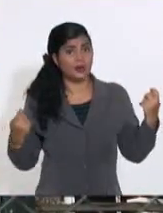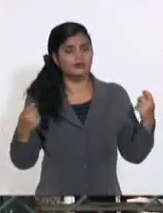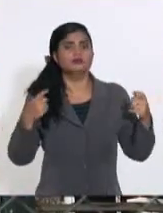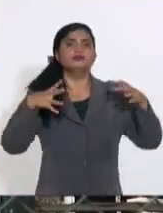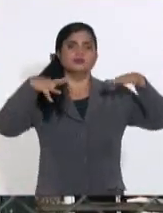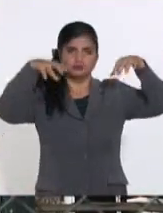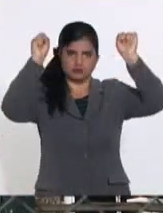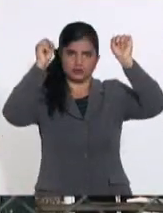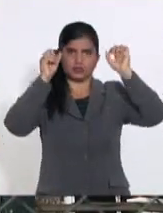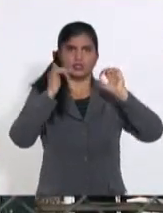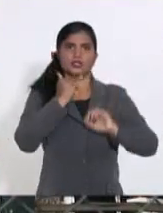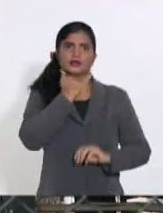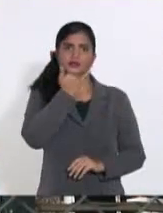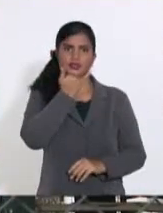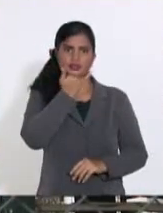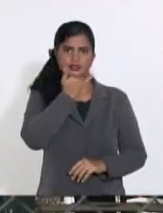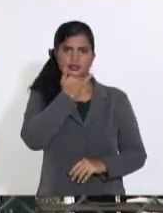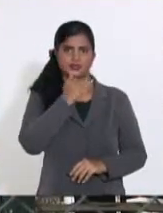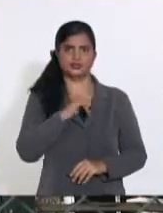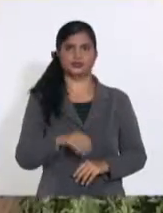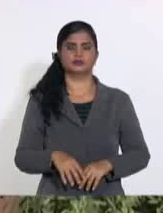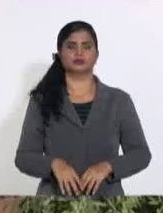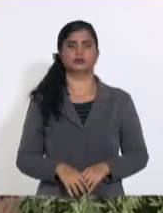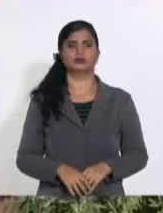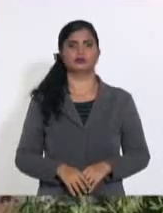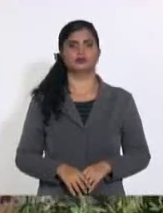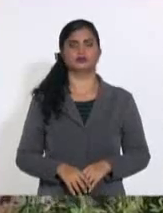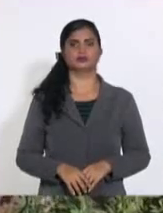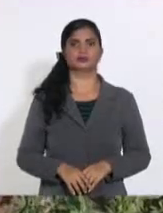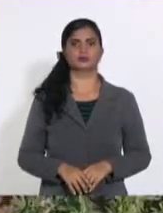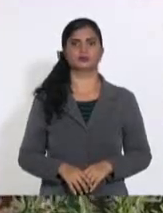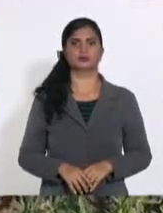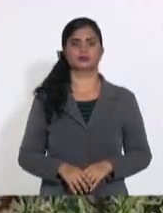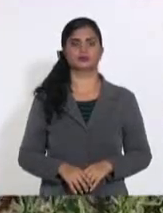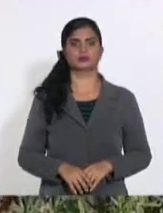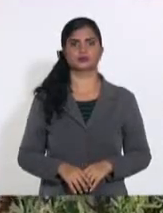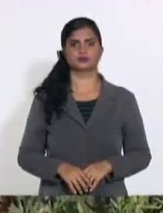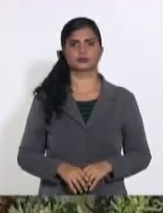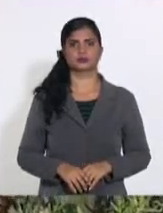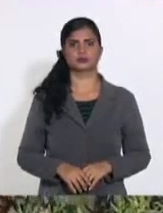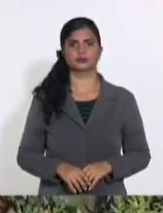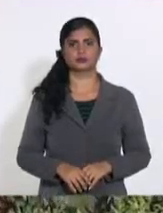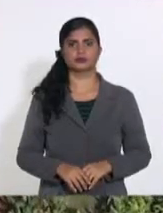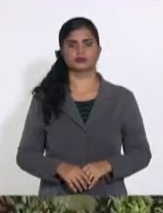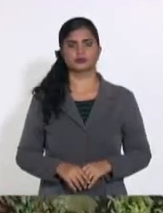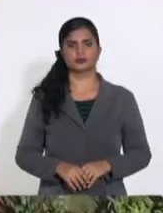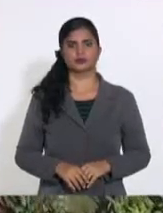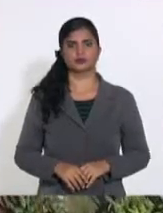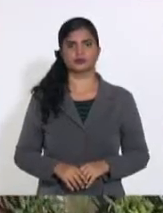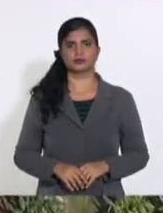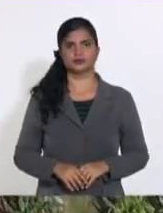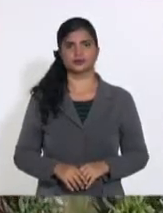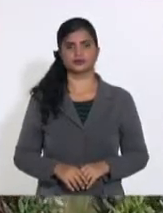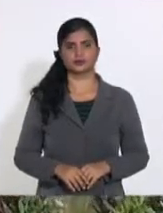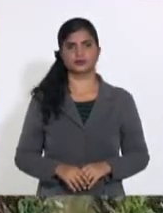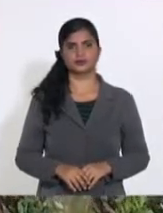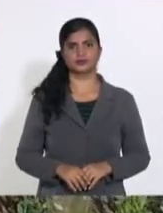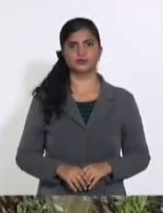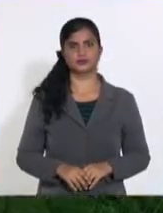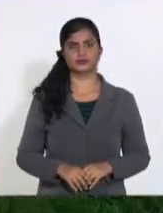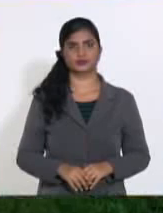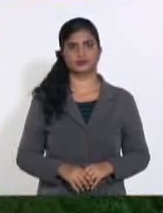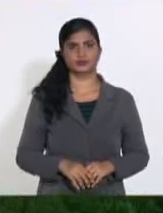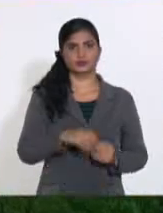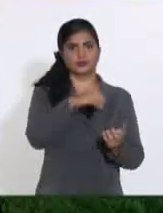de la disponibilidad pudiera haber algún nivel de afectación al servicio con déficit capacidad de generación ya en ese horario no tenemos unidades